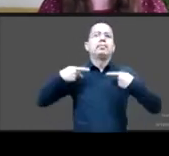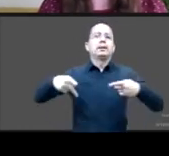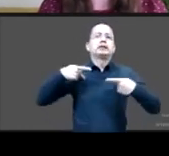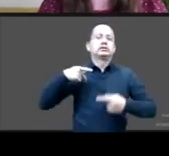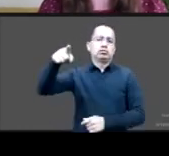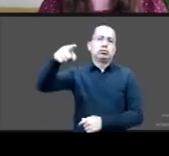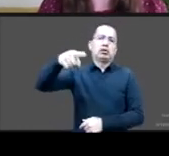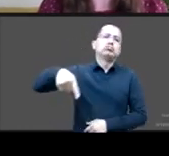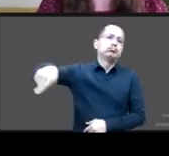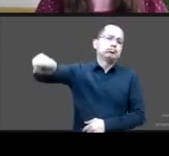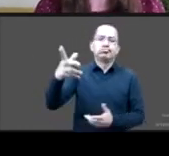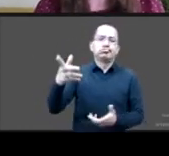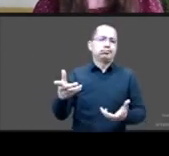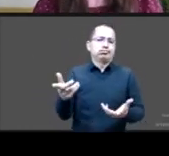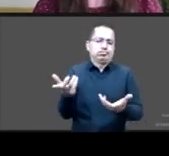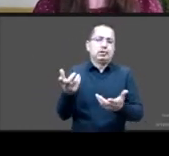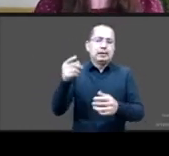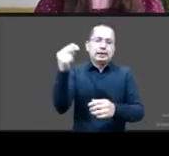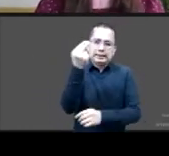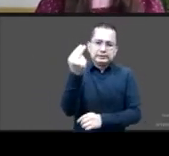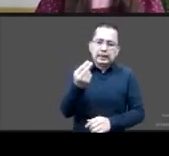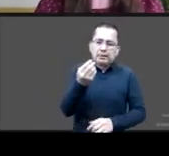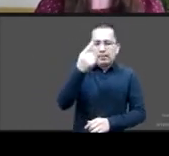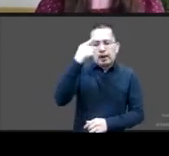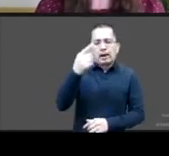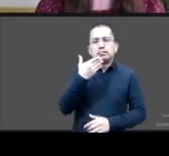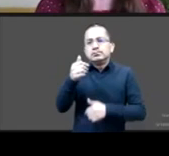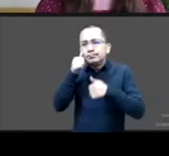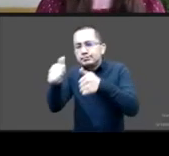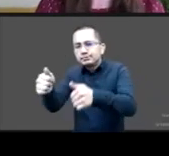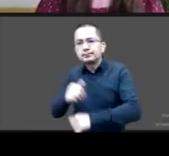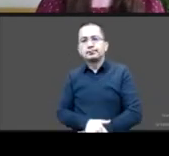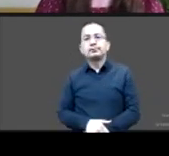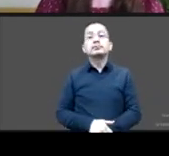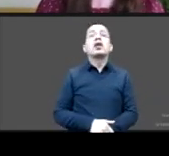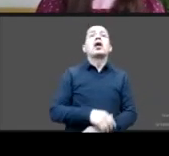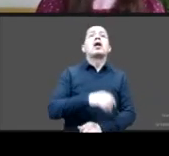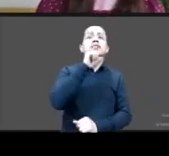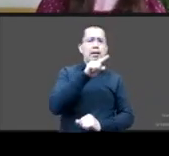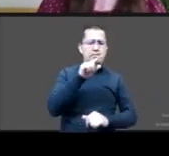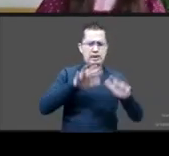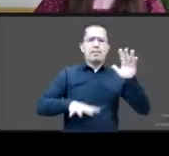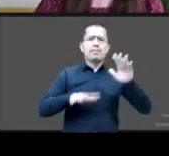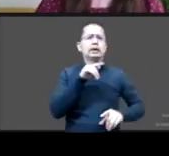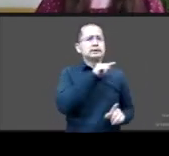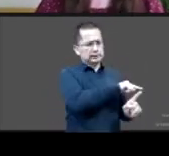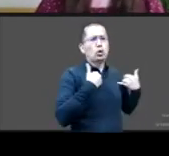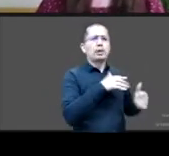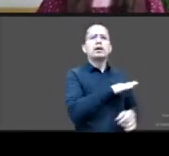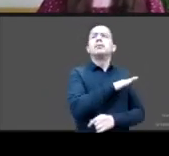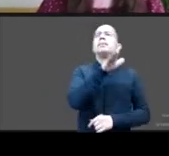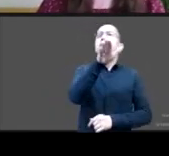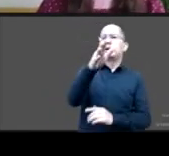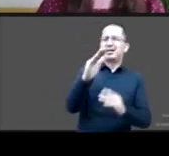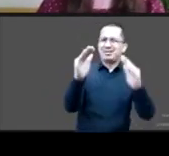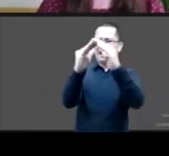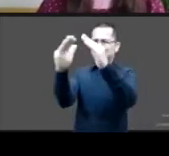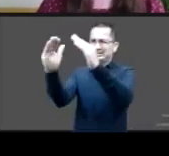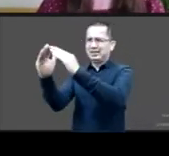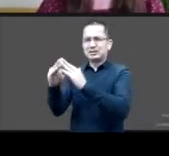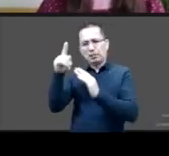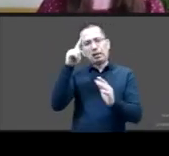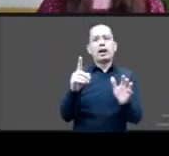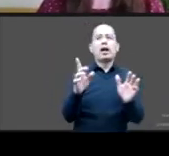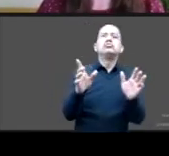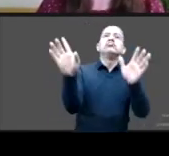encuentran en estado de vulnerabilidad y algunos también realizan algunos visiteos a casas también llevando ya sea algún mensaje de esperanza